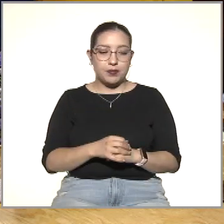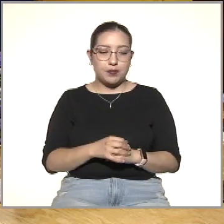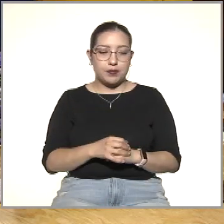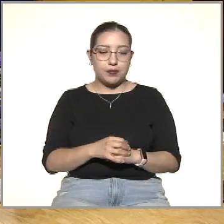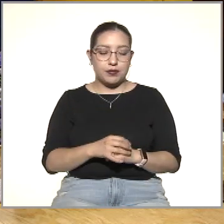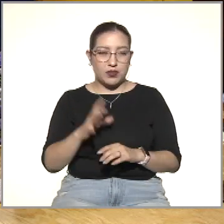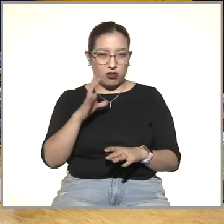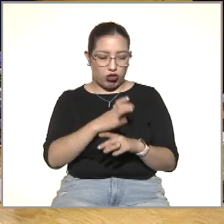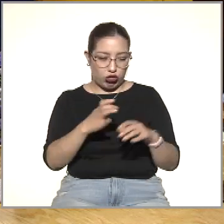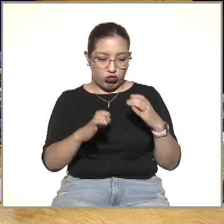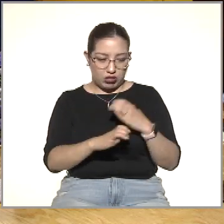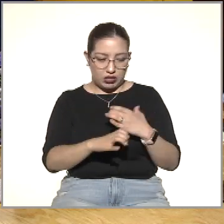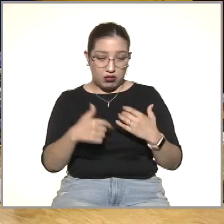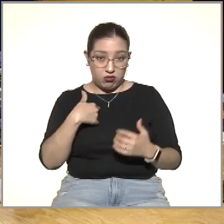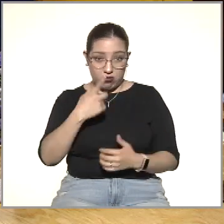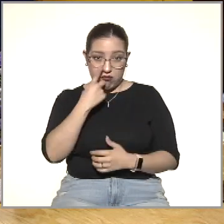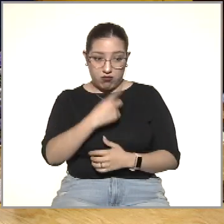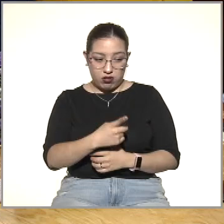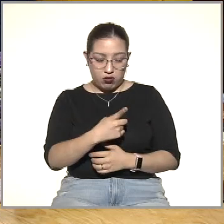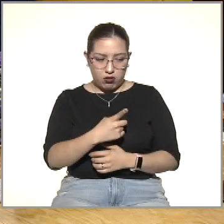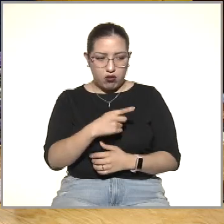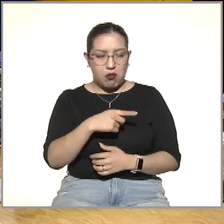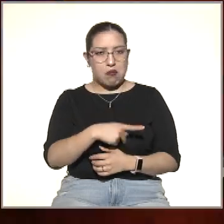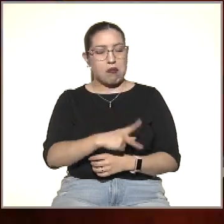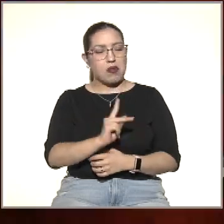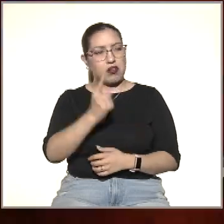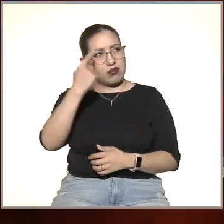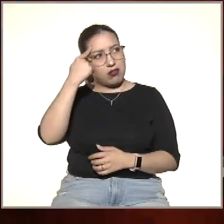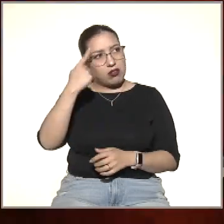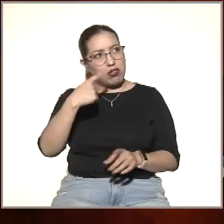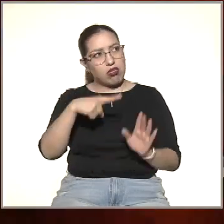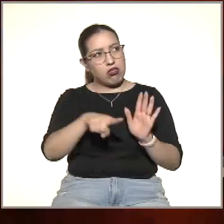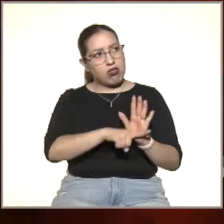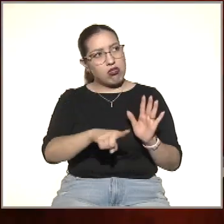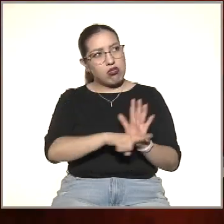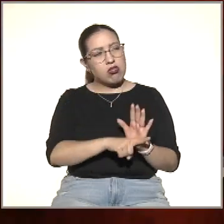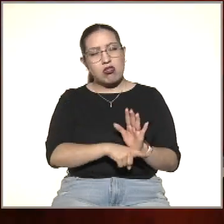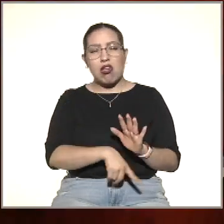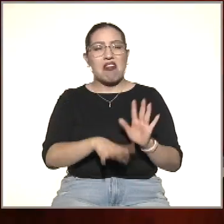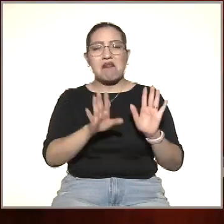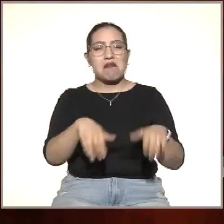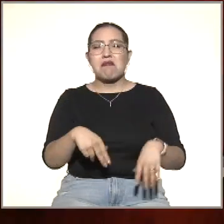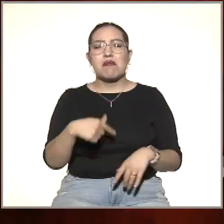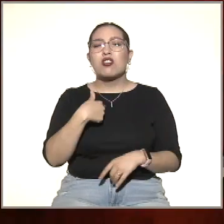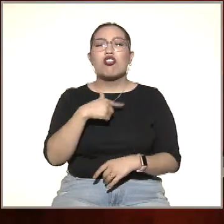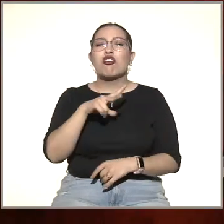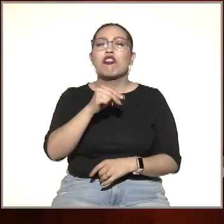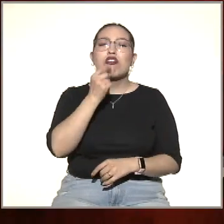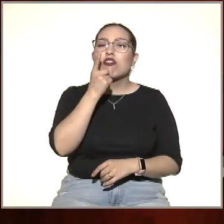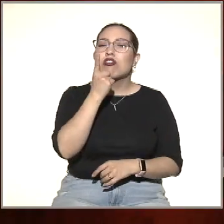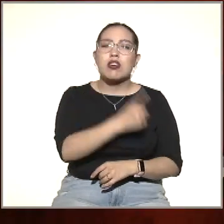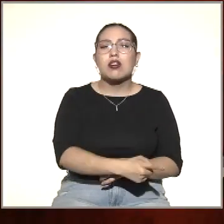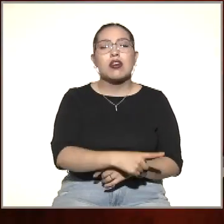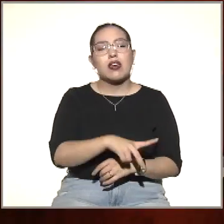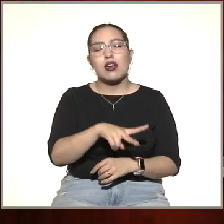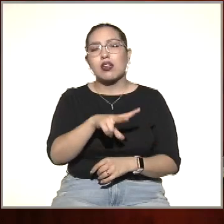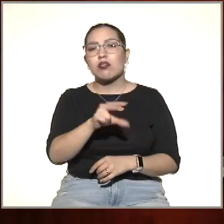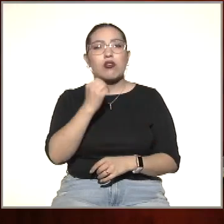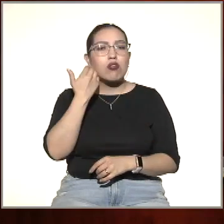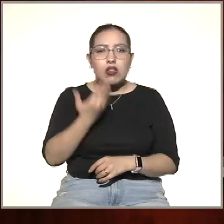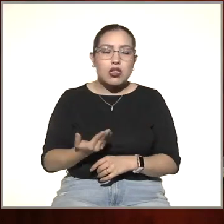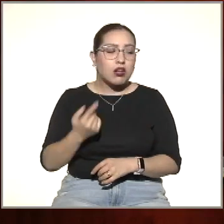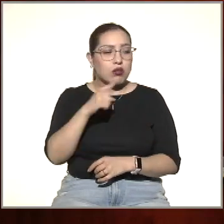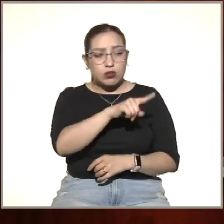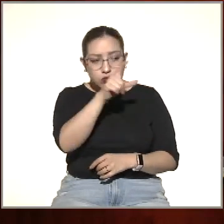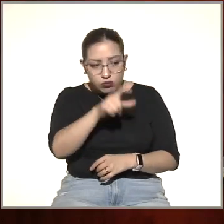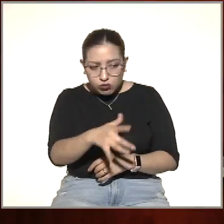ciertas cosas que decimos, a veces lo negamos. O sea, muchas veces decimos, no fue mi intención, no te quise hacer sentir mal, lo digo porque